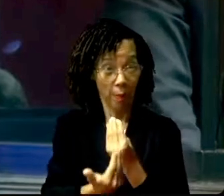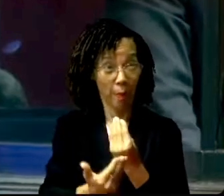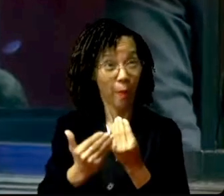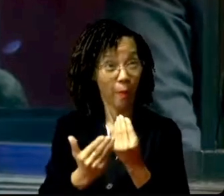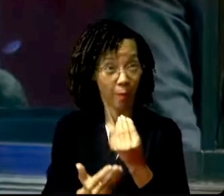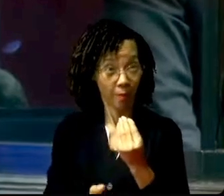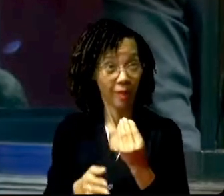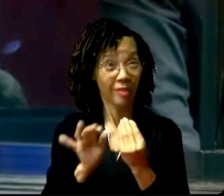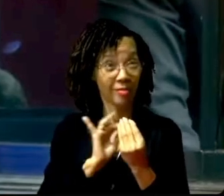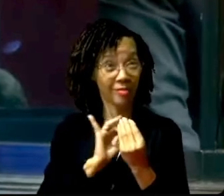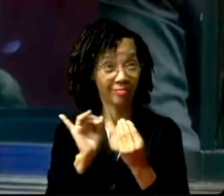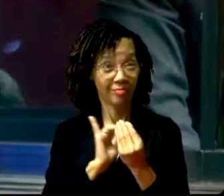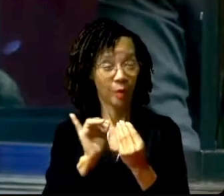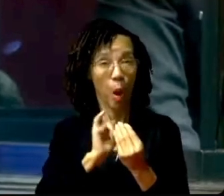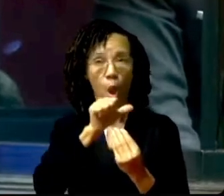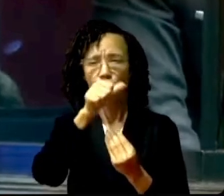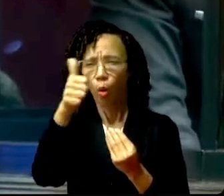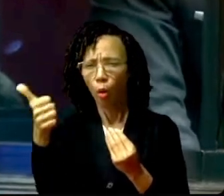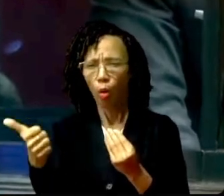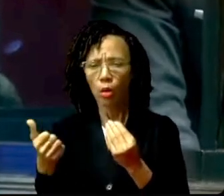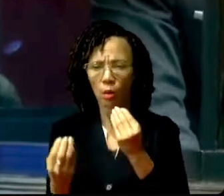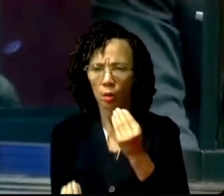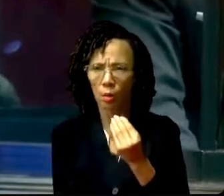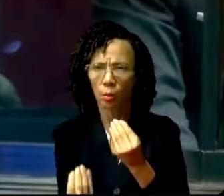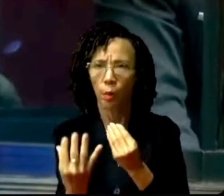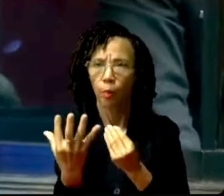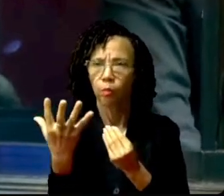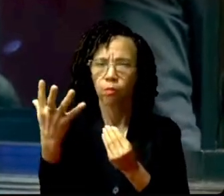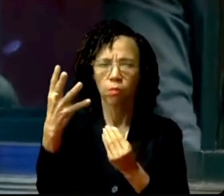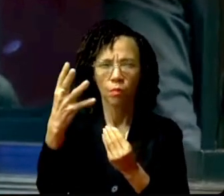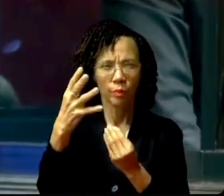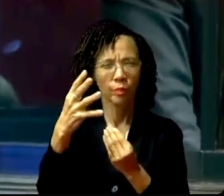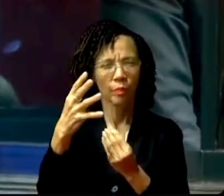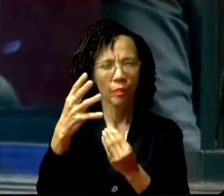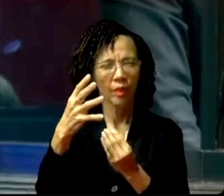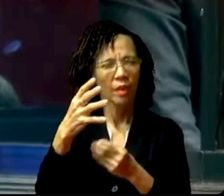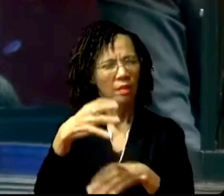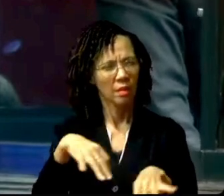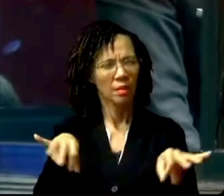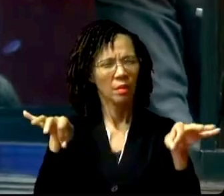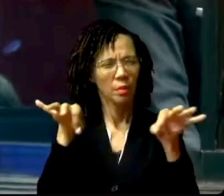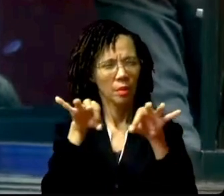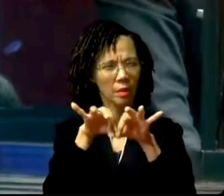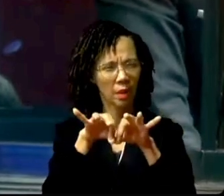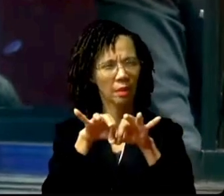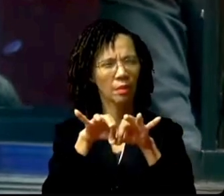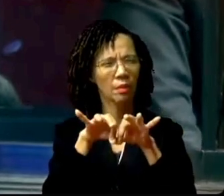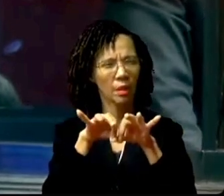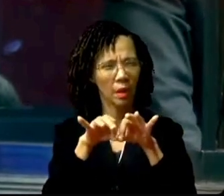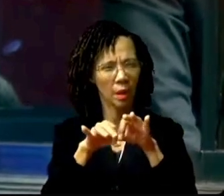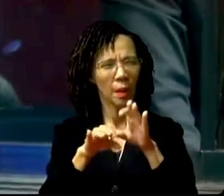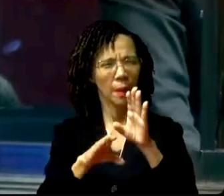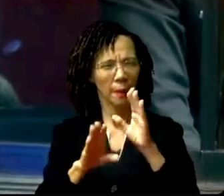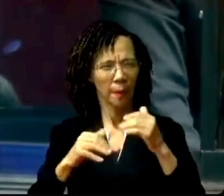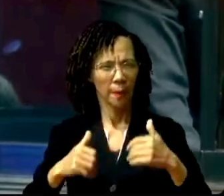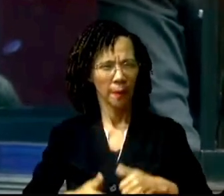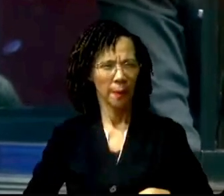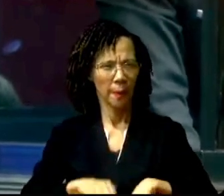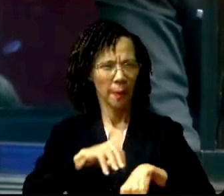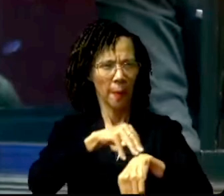la exportación. Así es que, para el desarrollo de nuestra provincia, para el desarrollo de